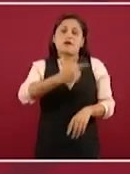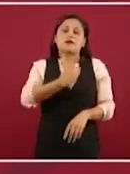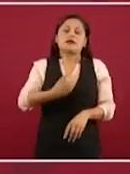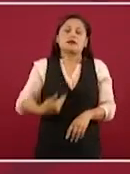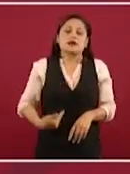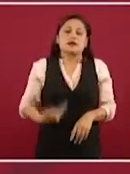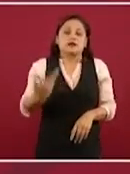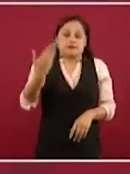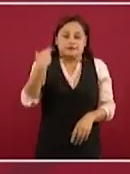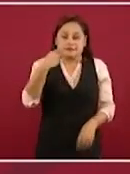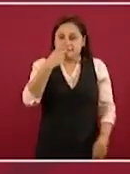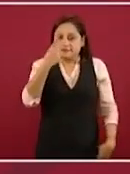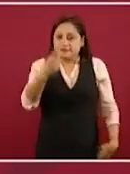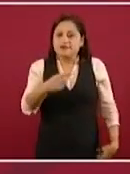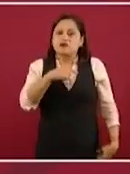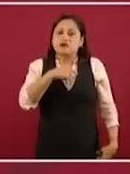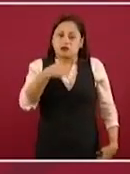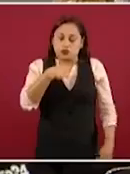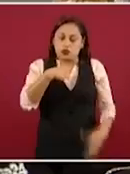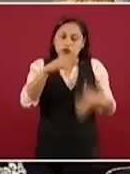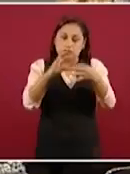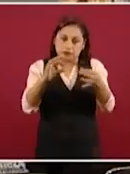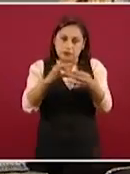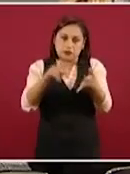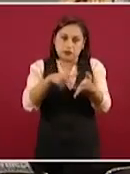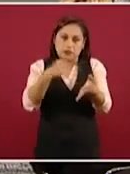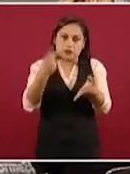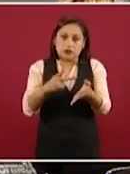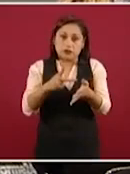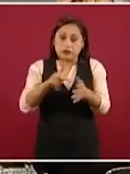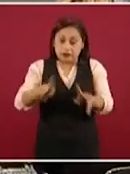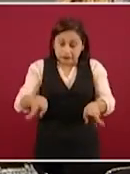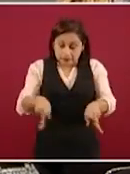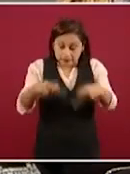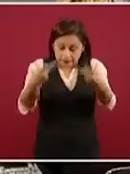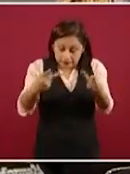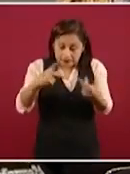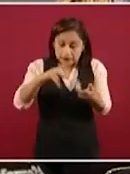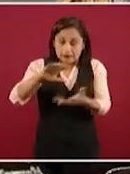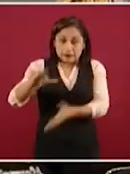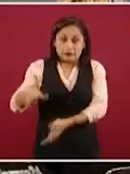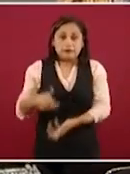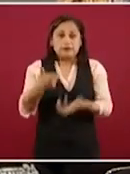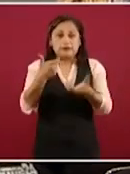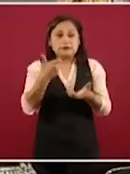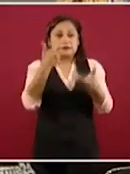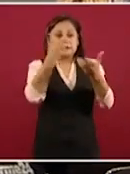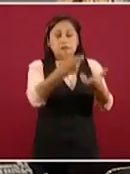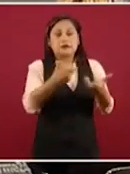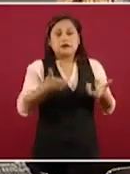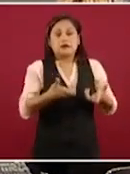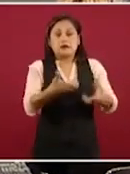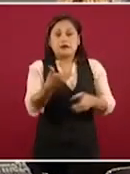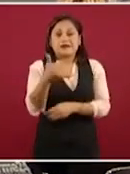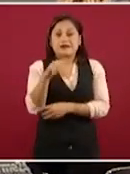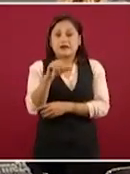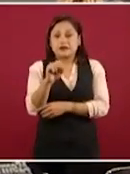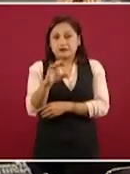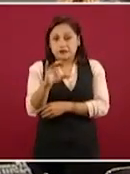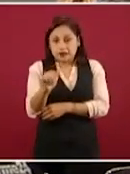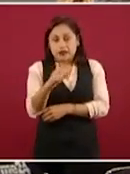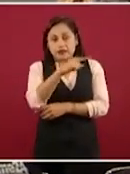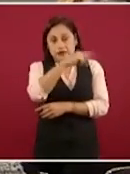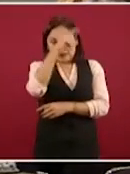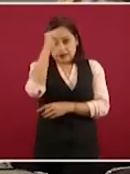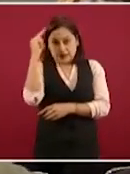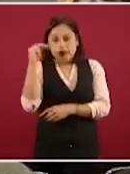y repito de nueva cuenta, los recursos se van para el Camino de la Yesca en Nayarit y para el